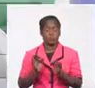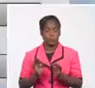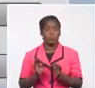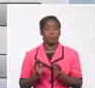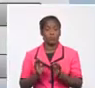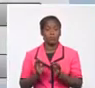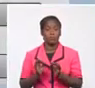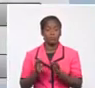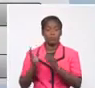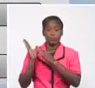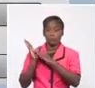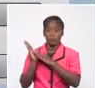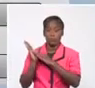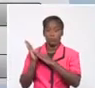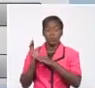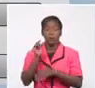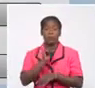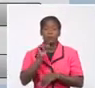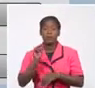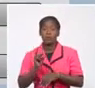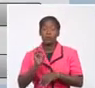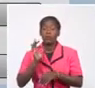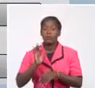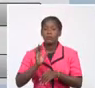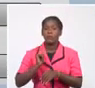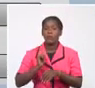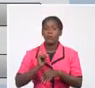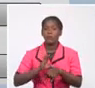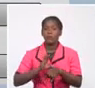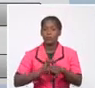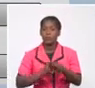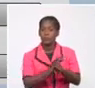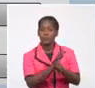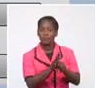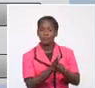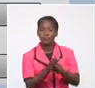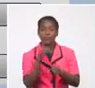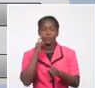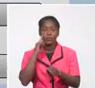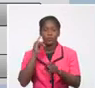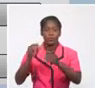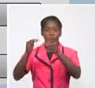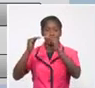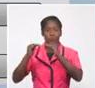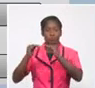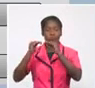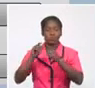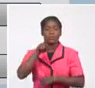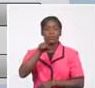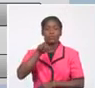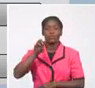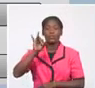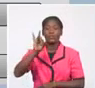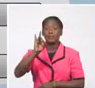de personas diagnosticadas con esta enfermedad, ahí ustedes la tienen,